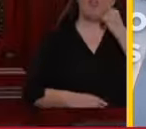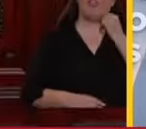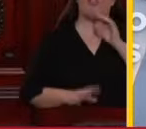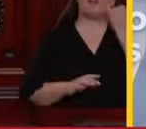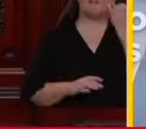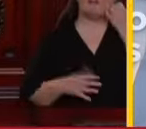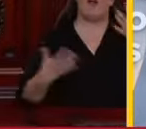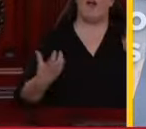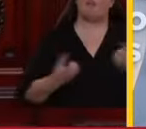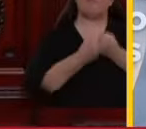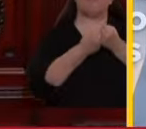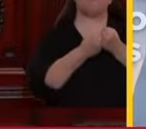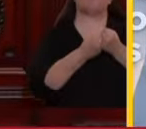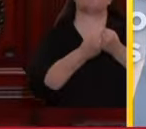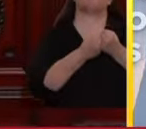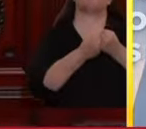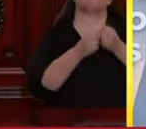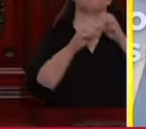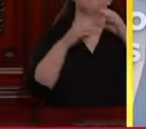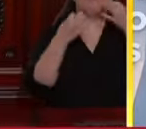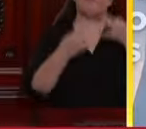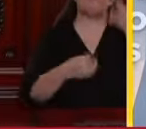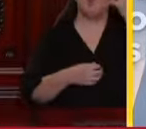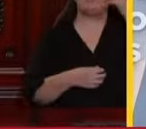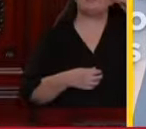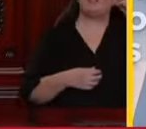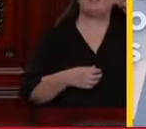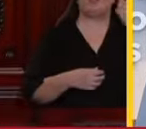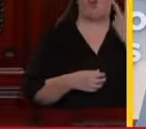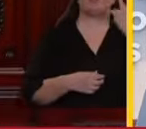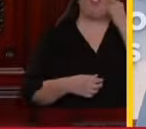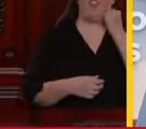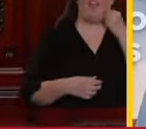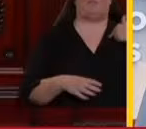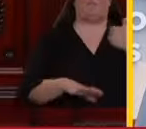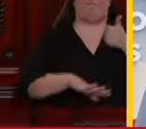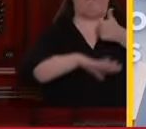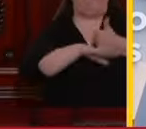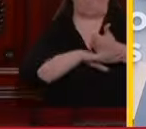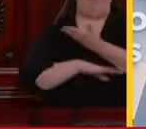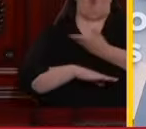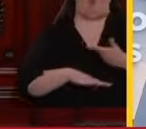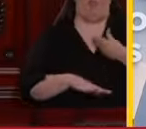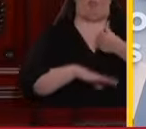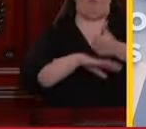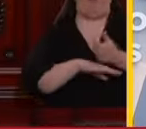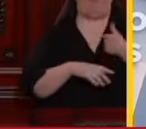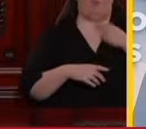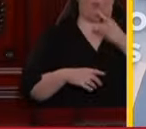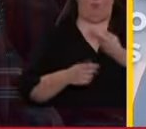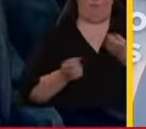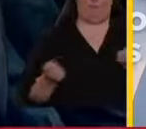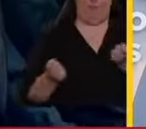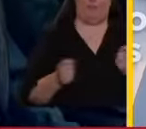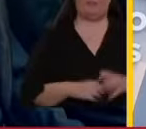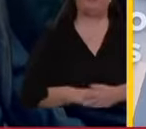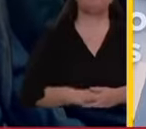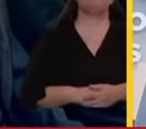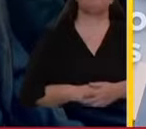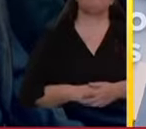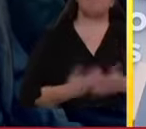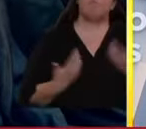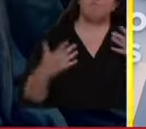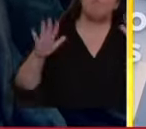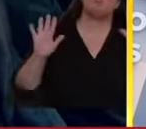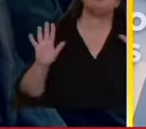baja ostensible de los homicidios. Algunos dicen que esto puede ser estacional. A mí lo que me importa preguntar es, ¿hay una decisión del gobierno de